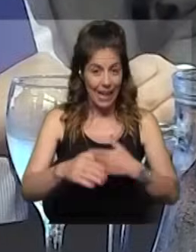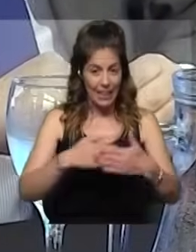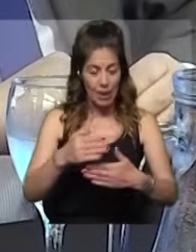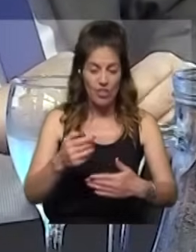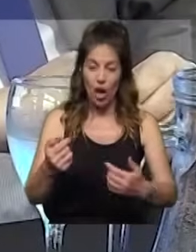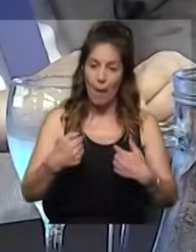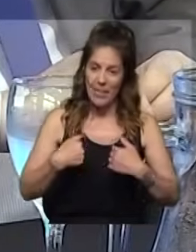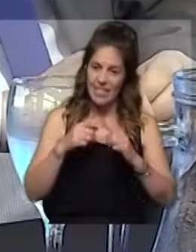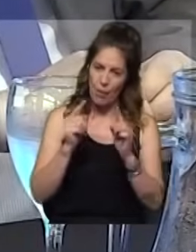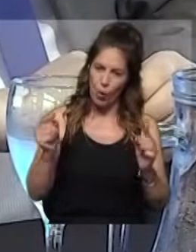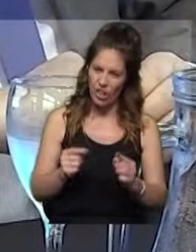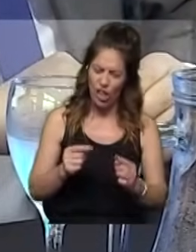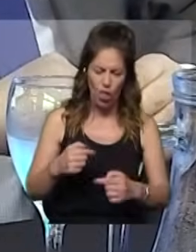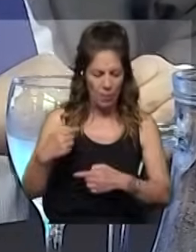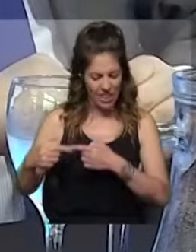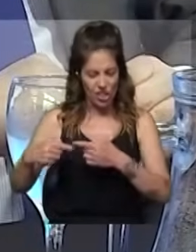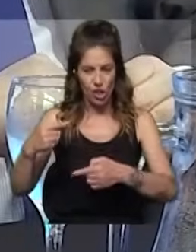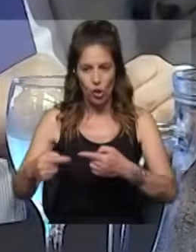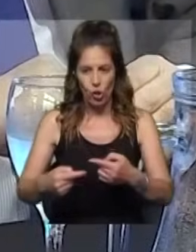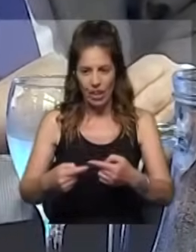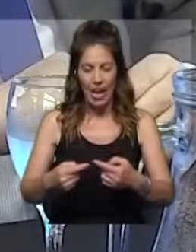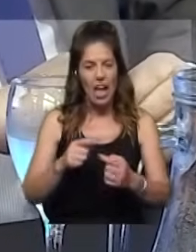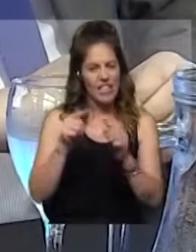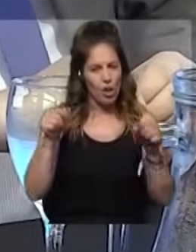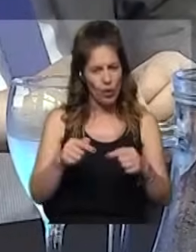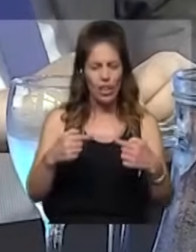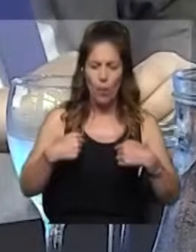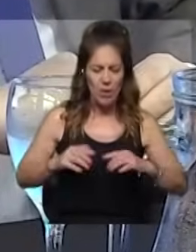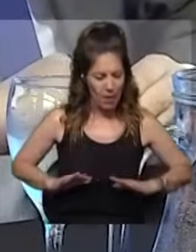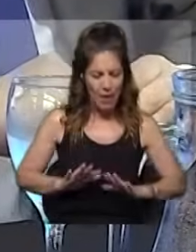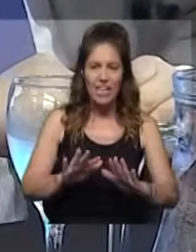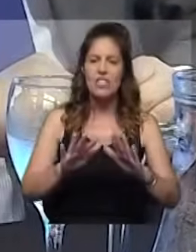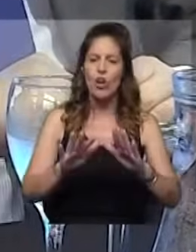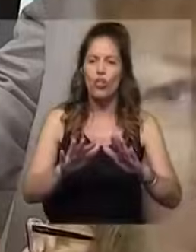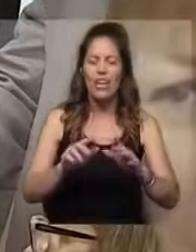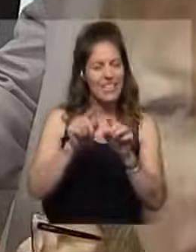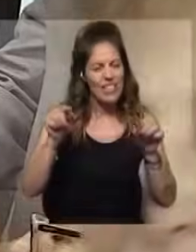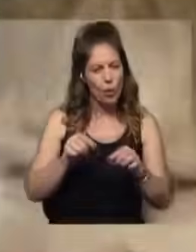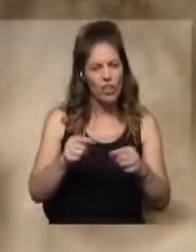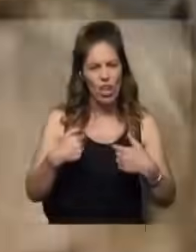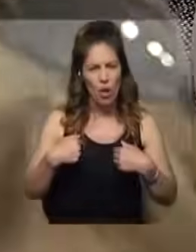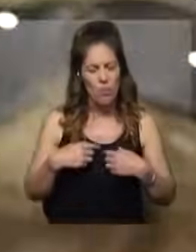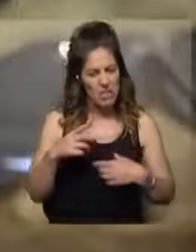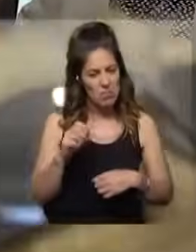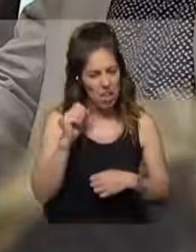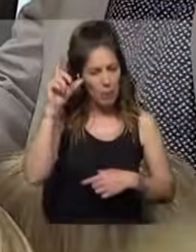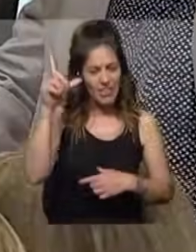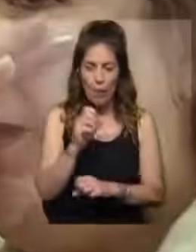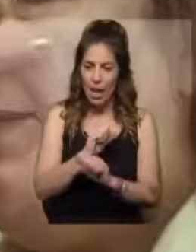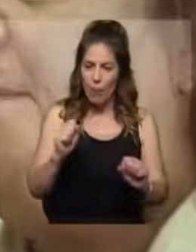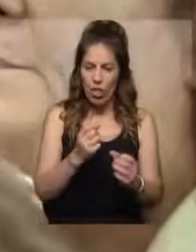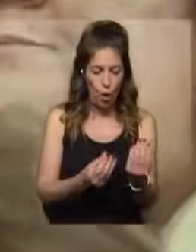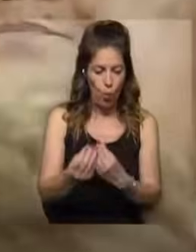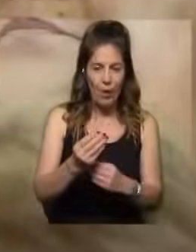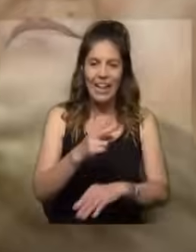cuestionado mi trayectoria se ha cuestionado mi formación se ha cuestionado mis actitudes Para ocupar este